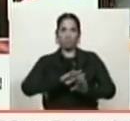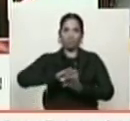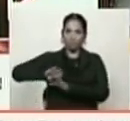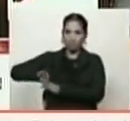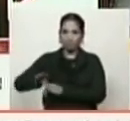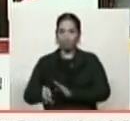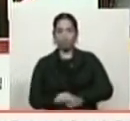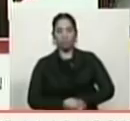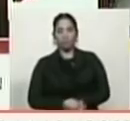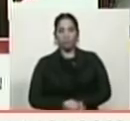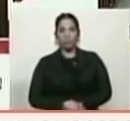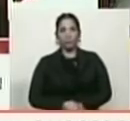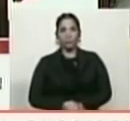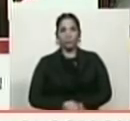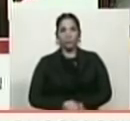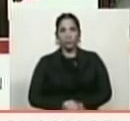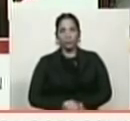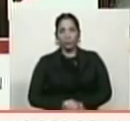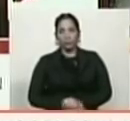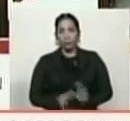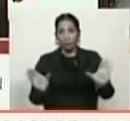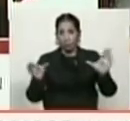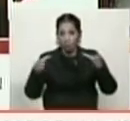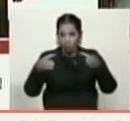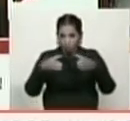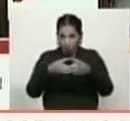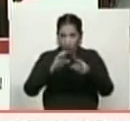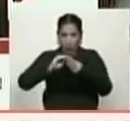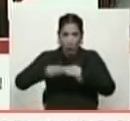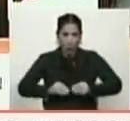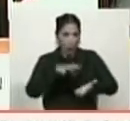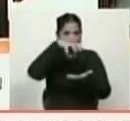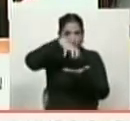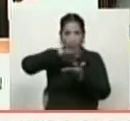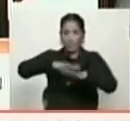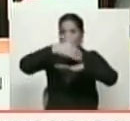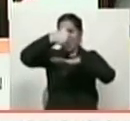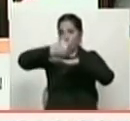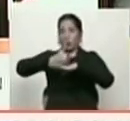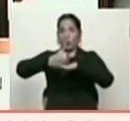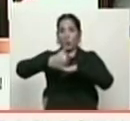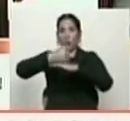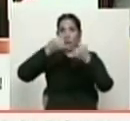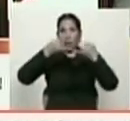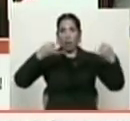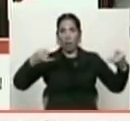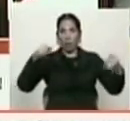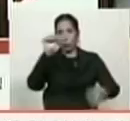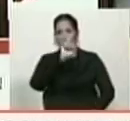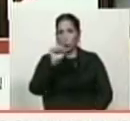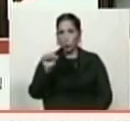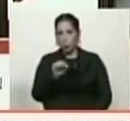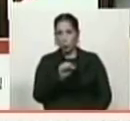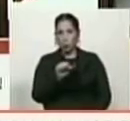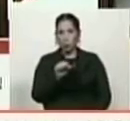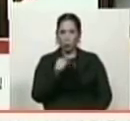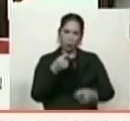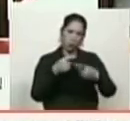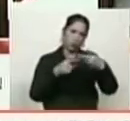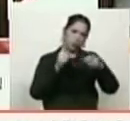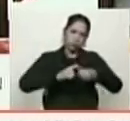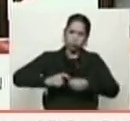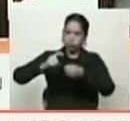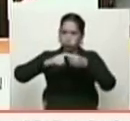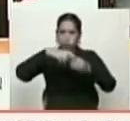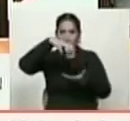la instalación del Estado Mayor Eléctrico de la región sur, se corresponde una especie de Estado